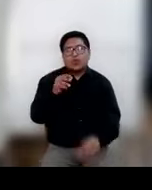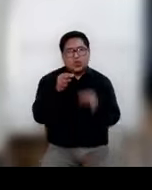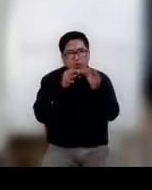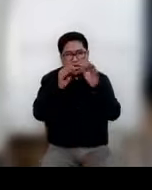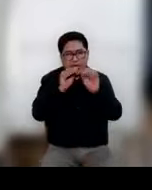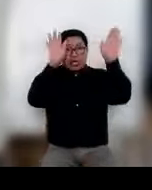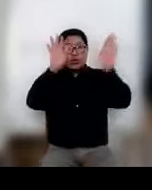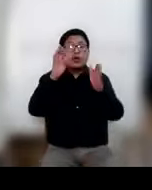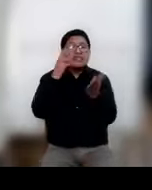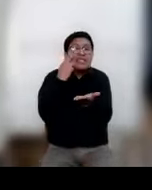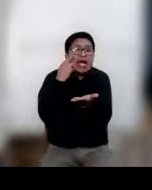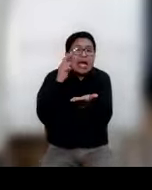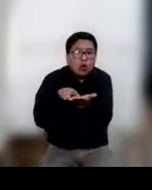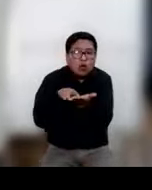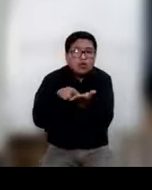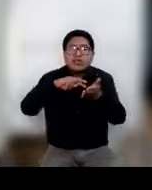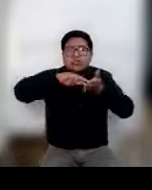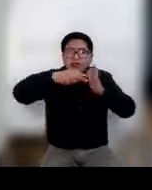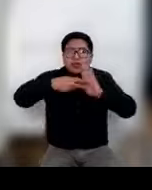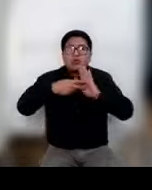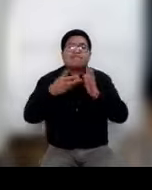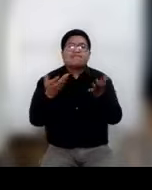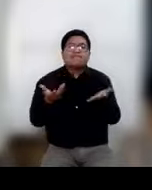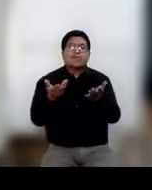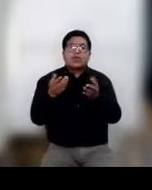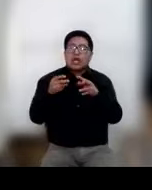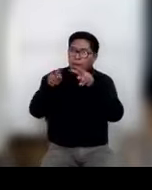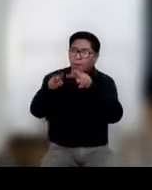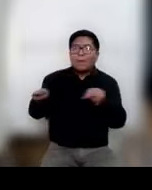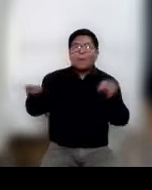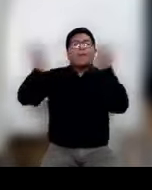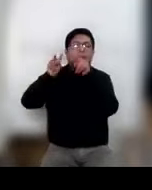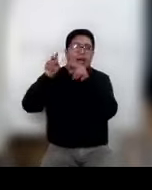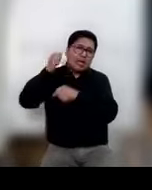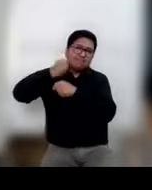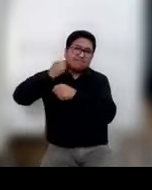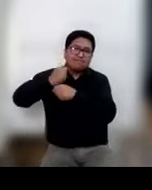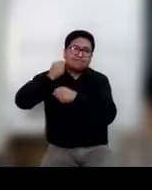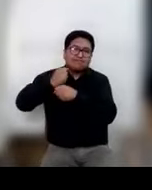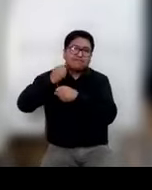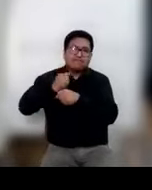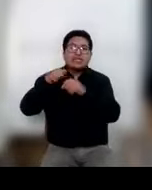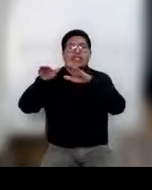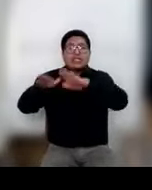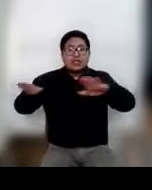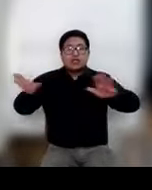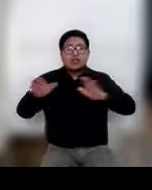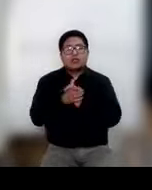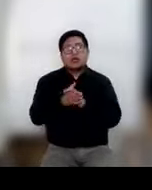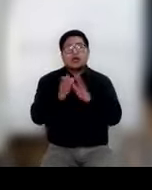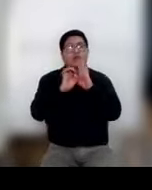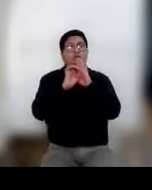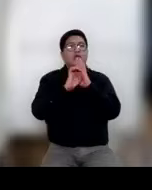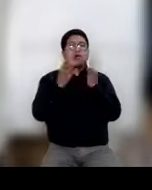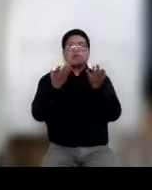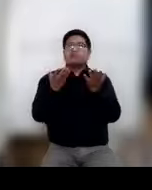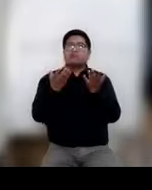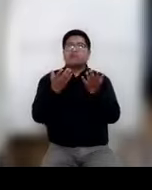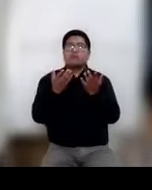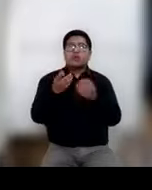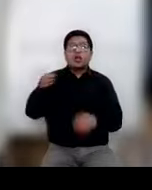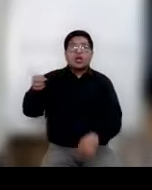a partir de que se valore el trabajo de estos niños o sea se se diga de que no sientan